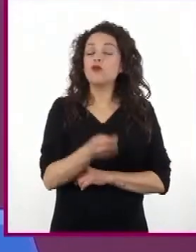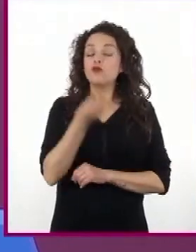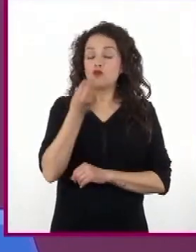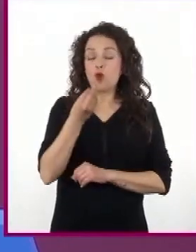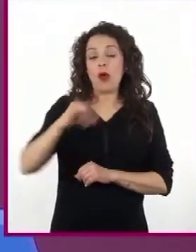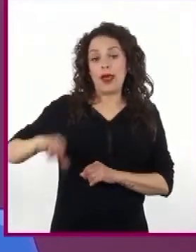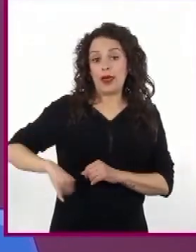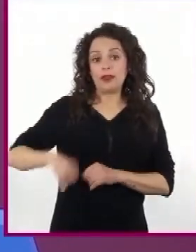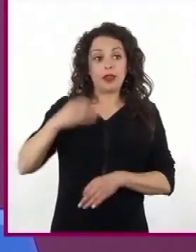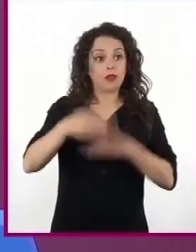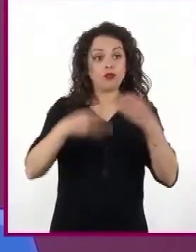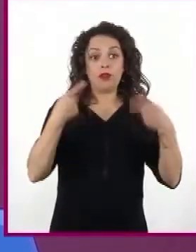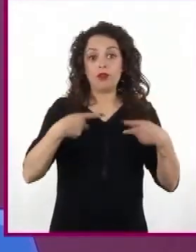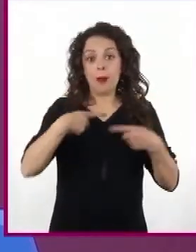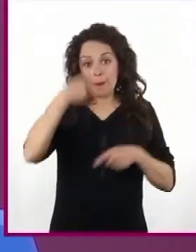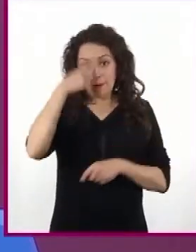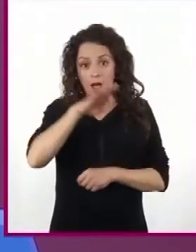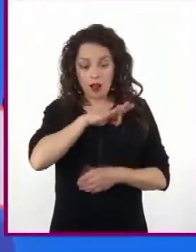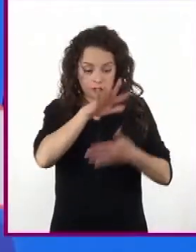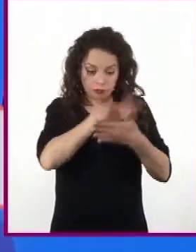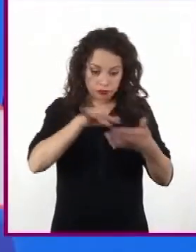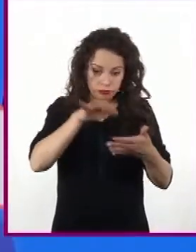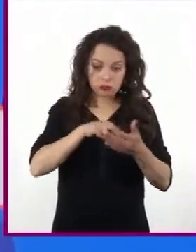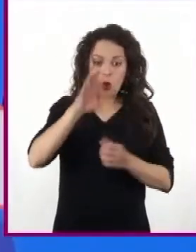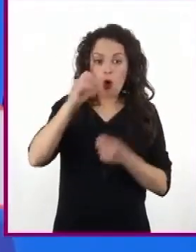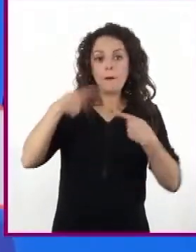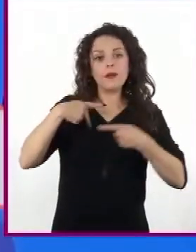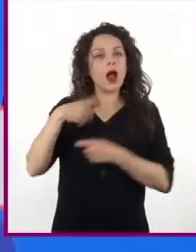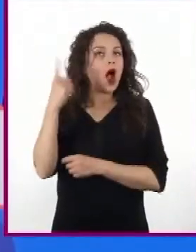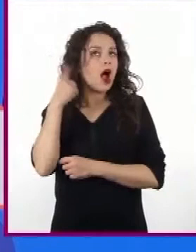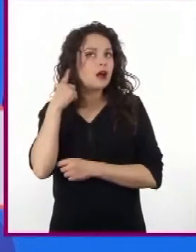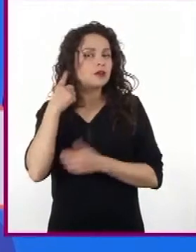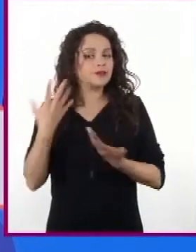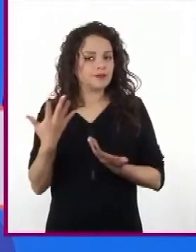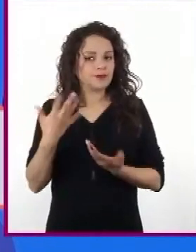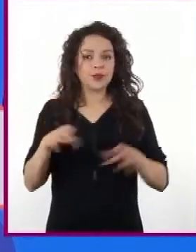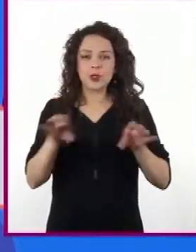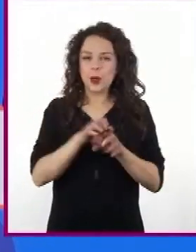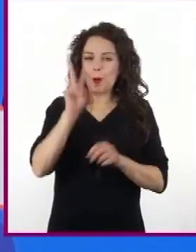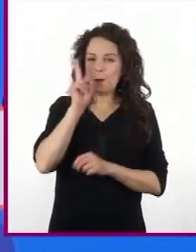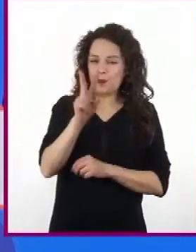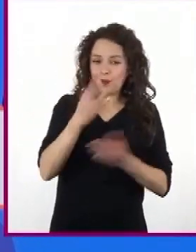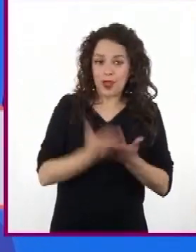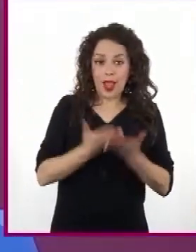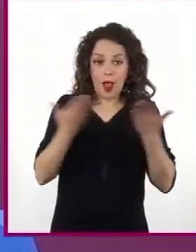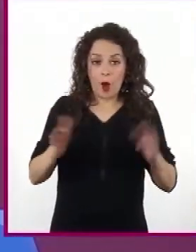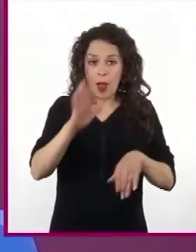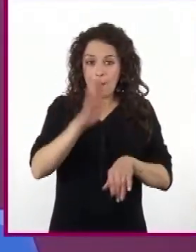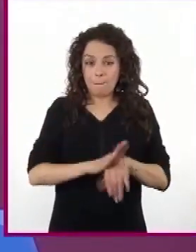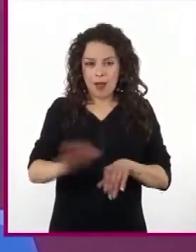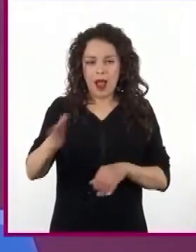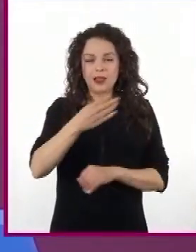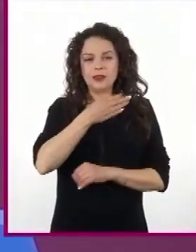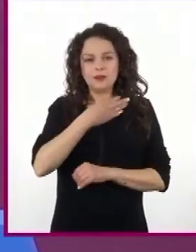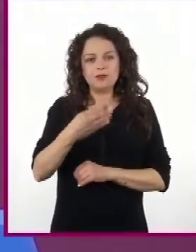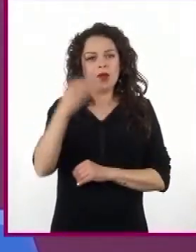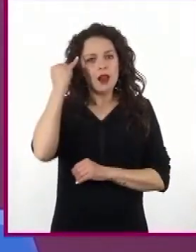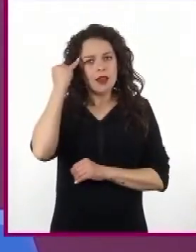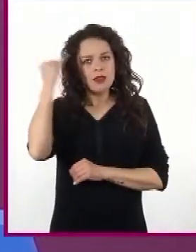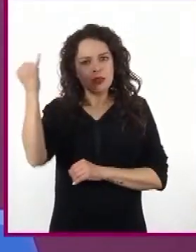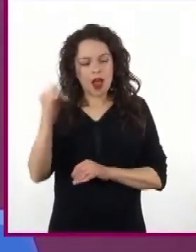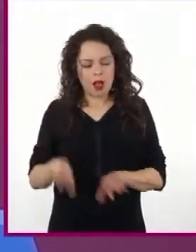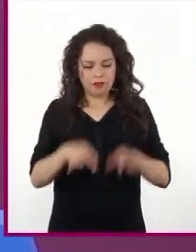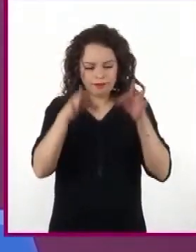común para lectores o escuchas. ¿Qué les parece si ahora, para tener una idea más puntual sobre la biografía y